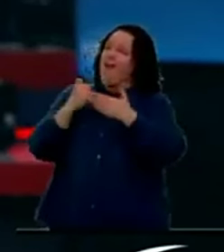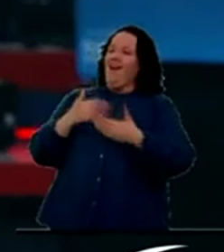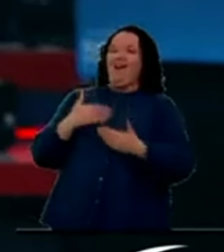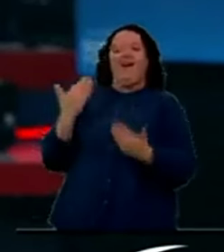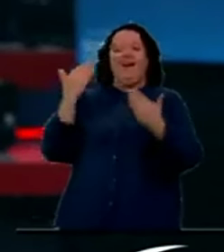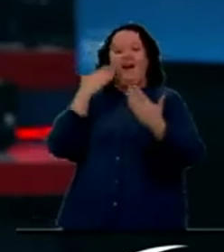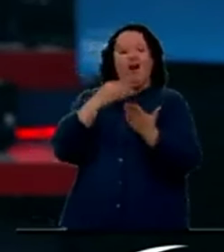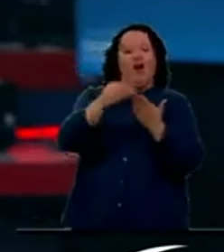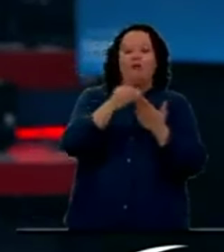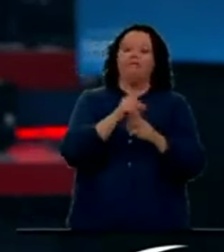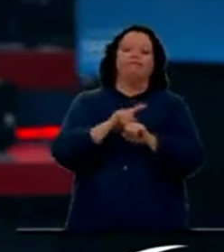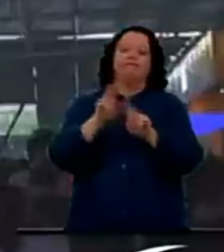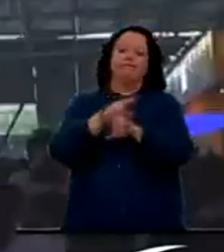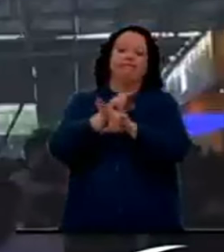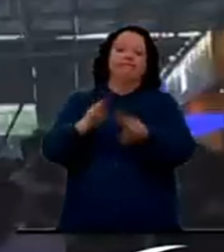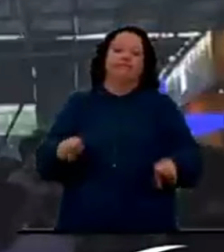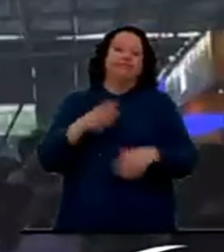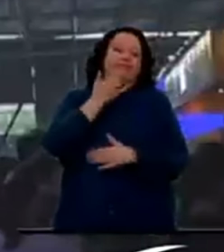de compras.